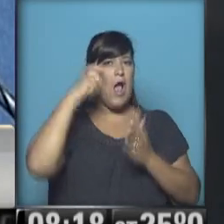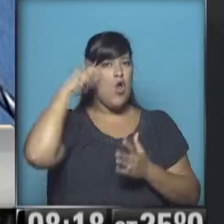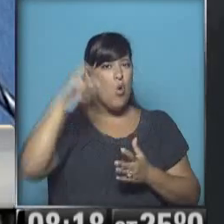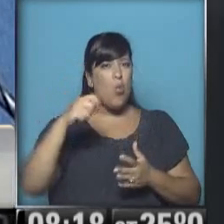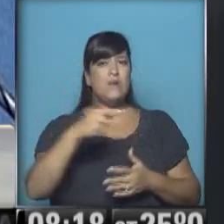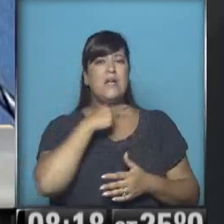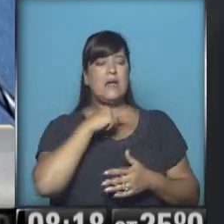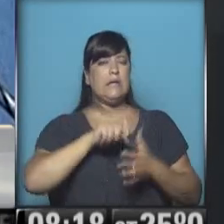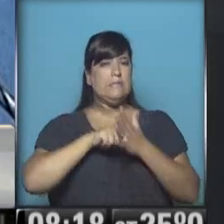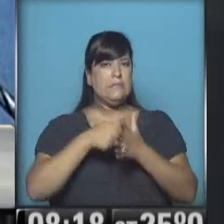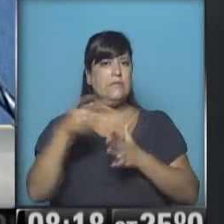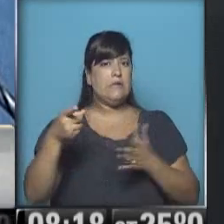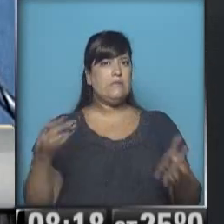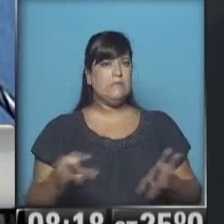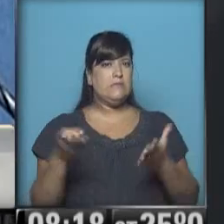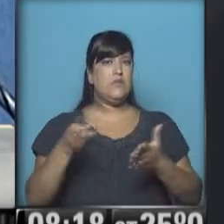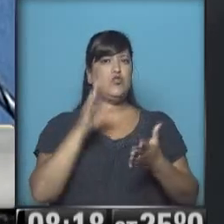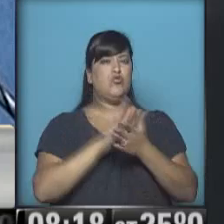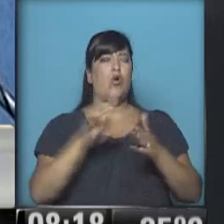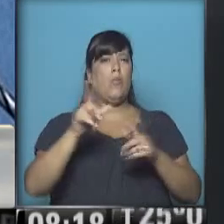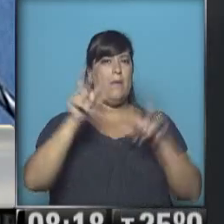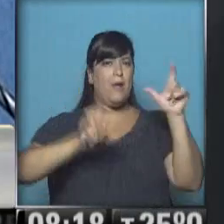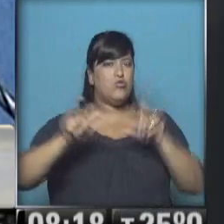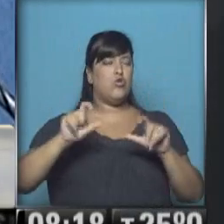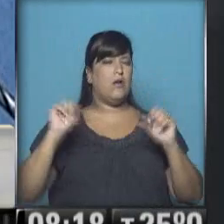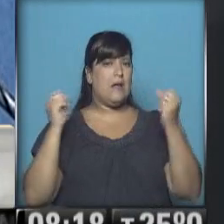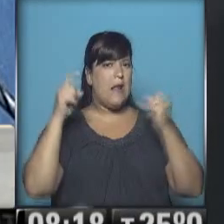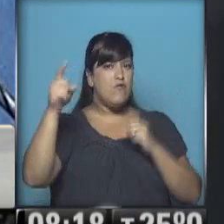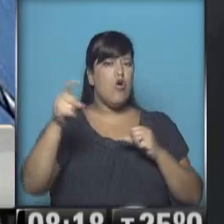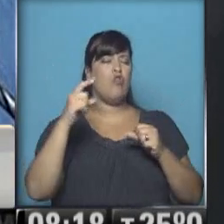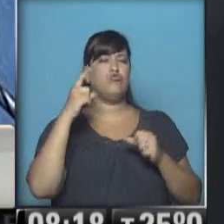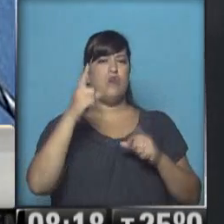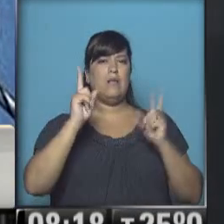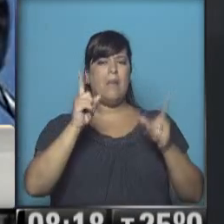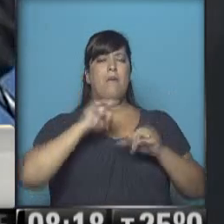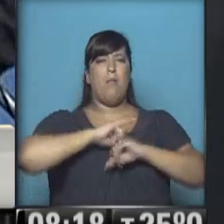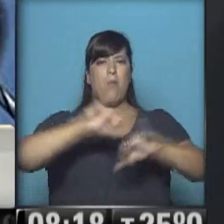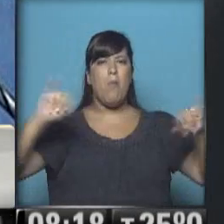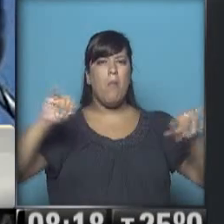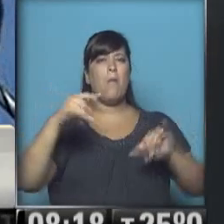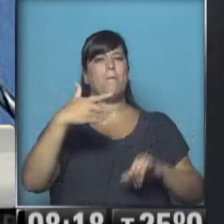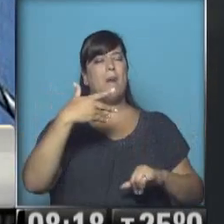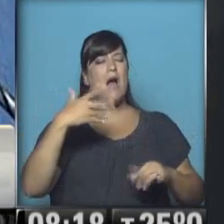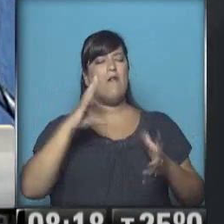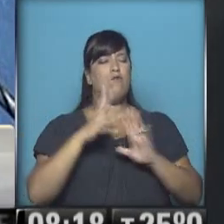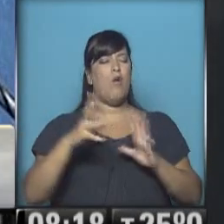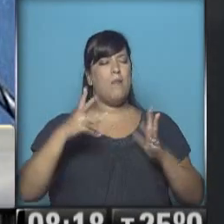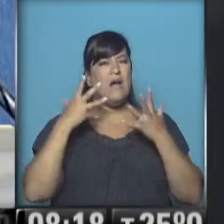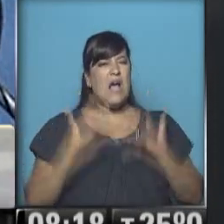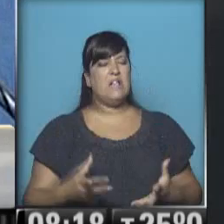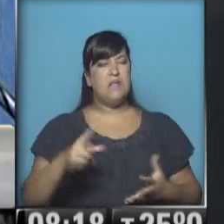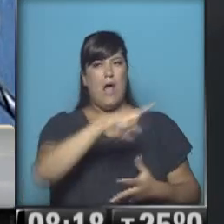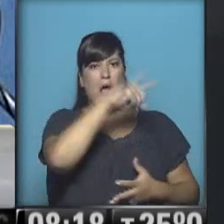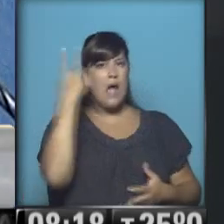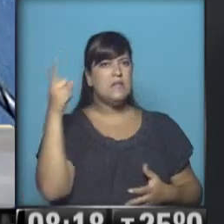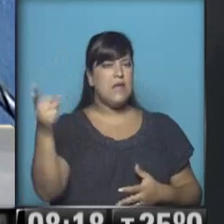para promover estrépitos desde el punto de vista social, estrategias de comunicación permanente para desgastar al gobierno y forman parte de